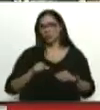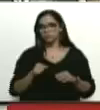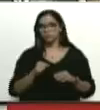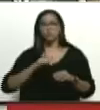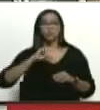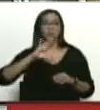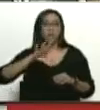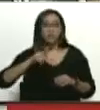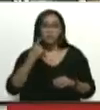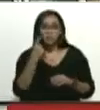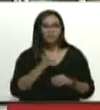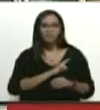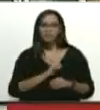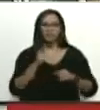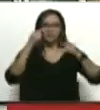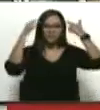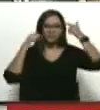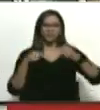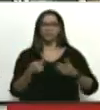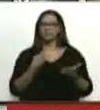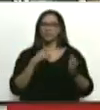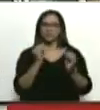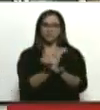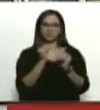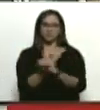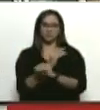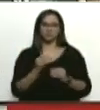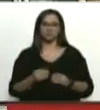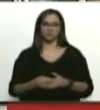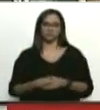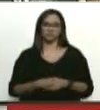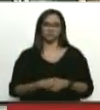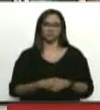chavista. Ya eso es absolutamente contradictorio.